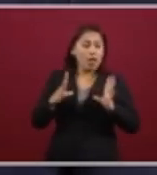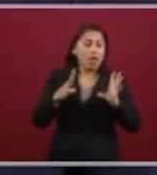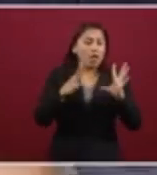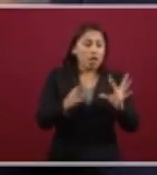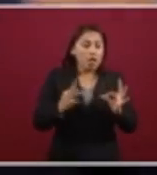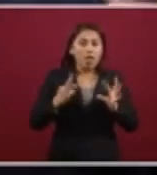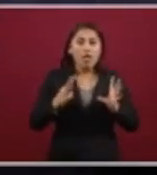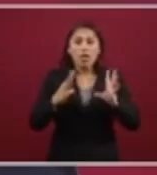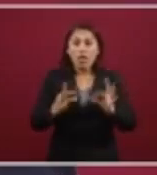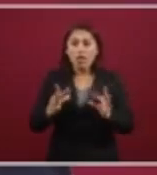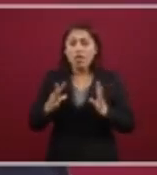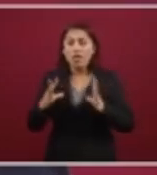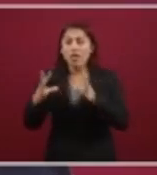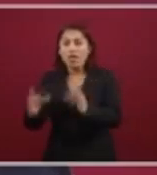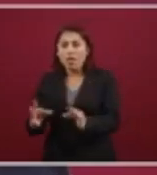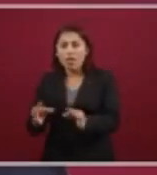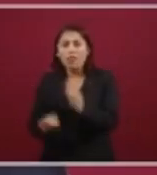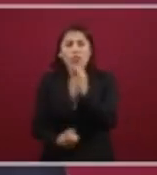Todos.